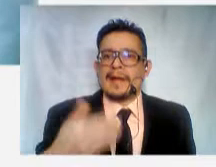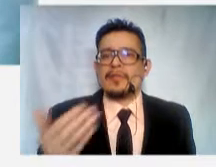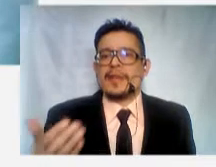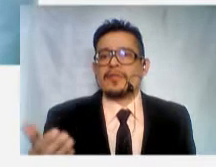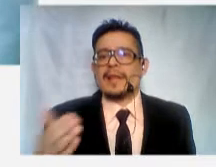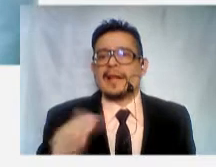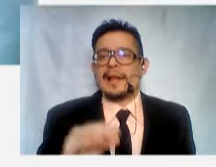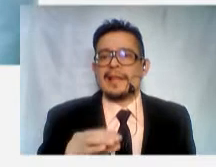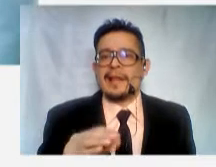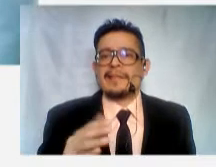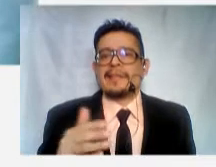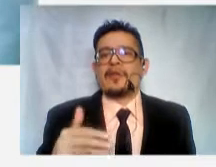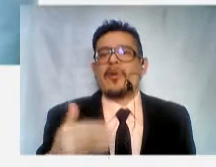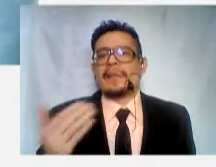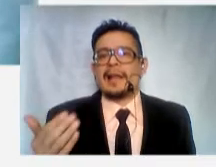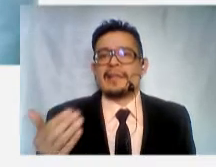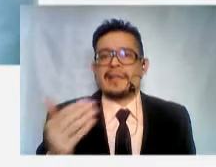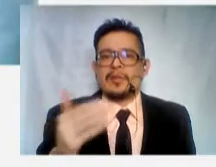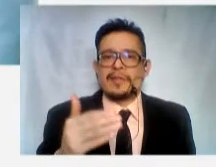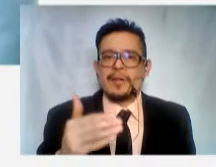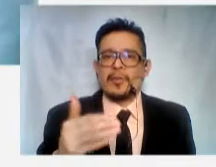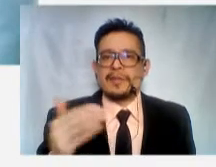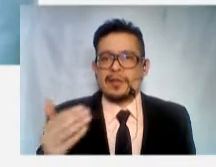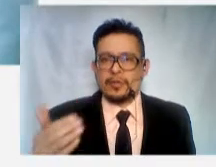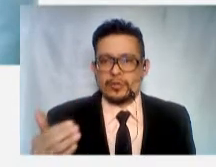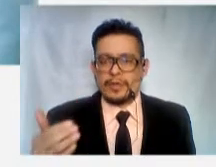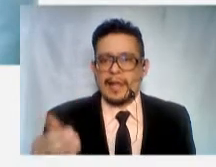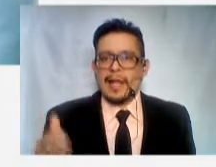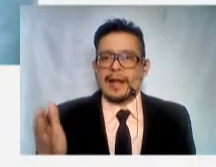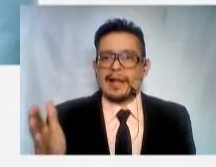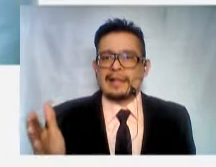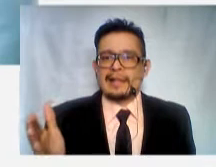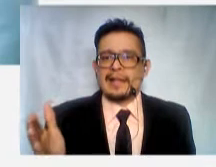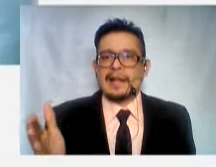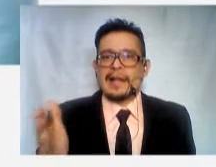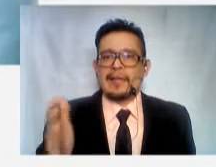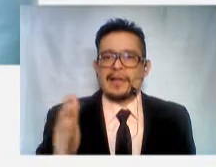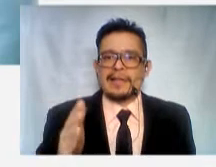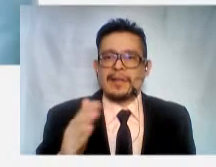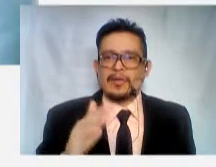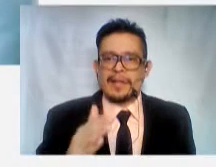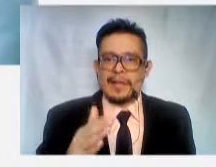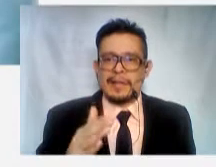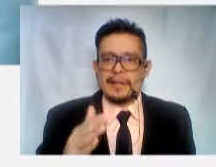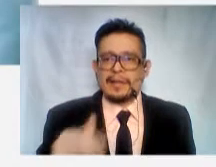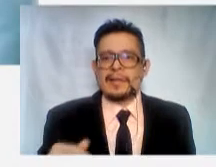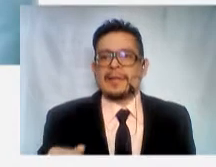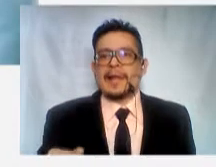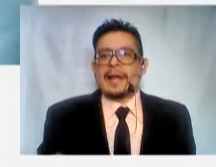para que estos derechos se hagan realidad es necesario que hospitales centros de salud entre otros garanticen a las adolescentes lo